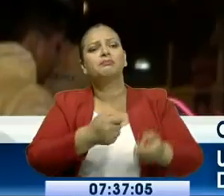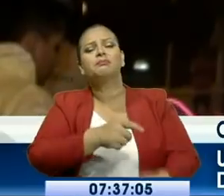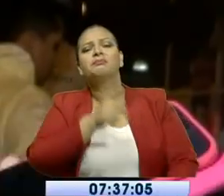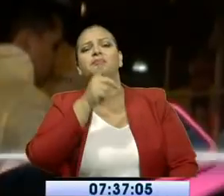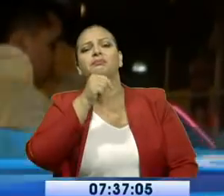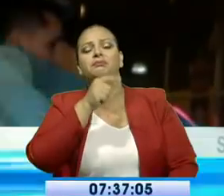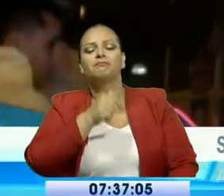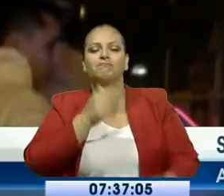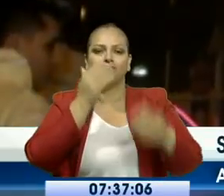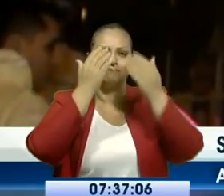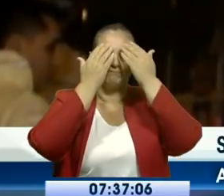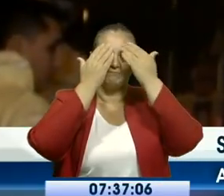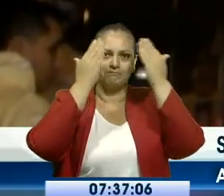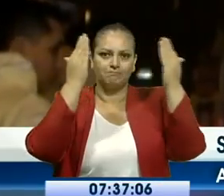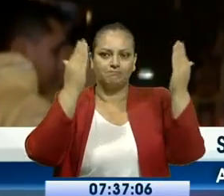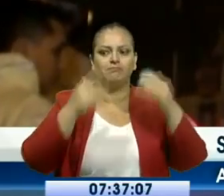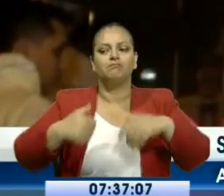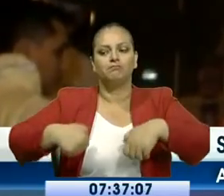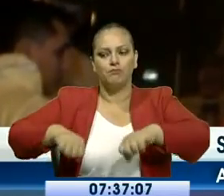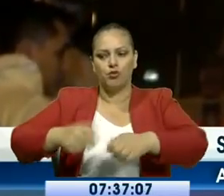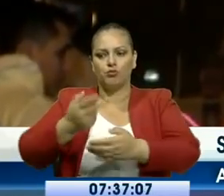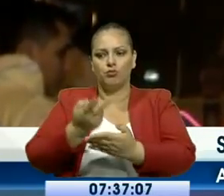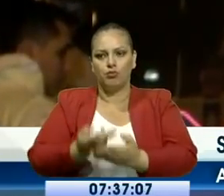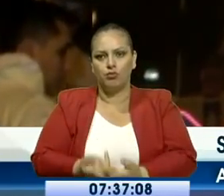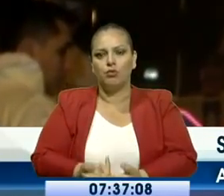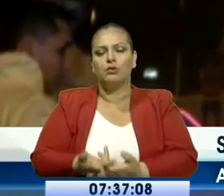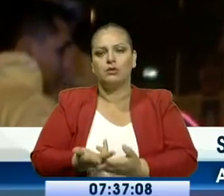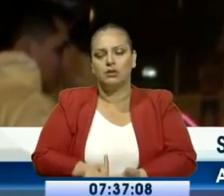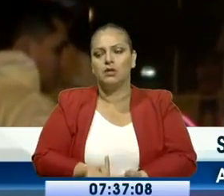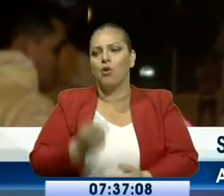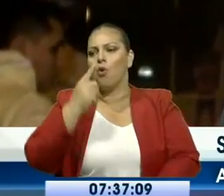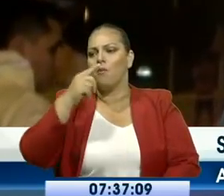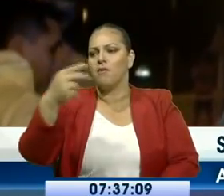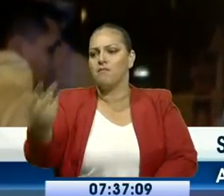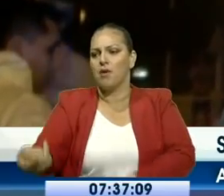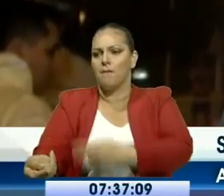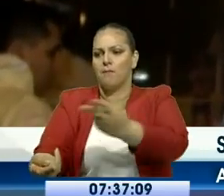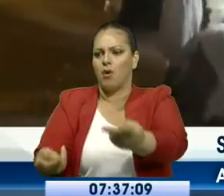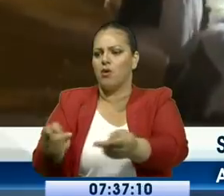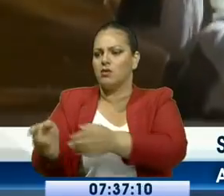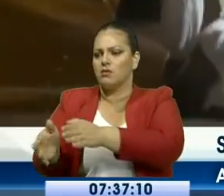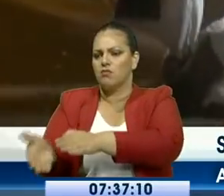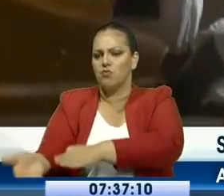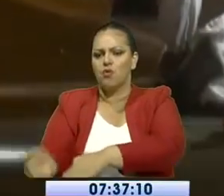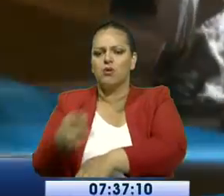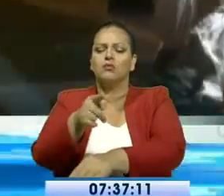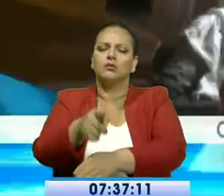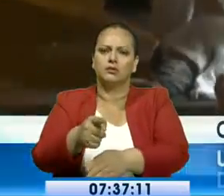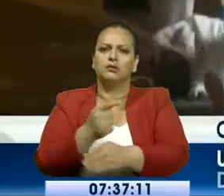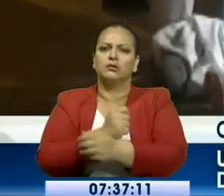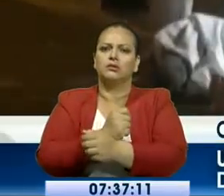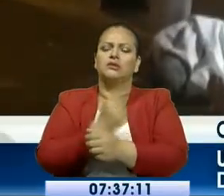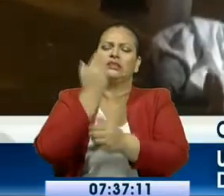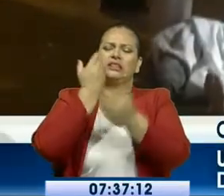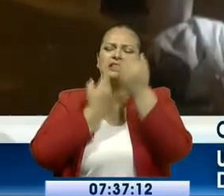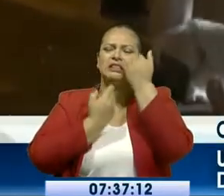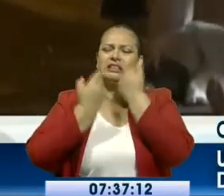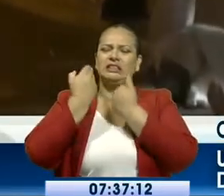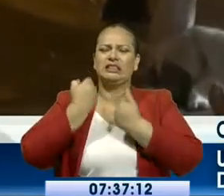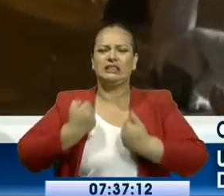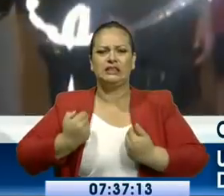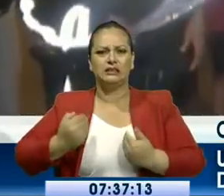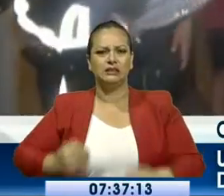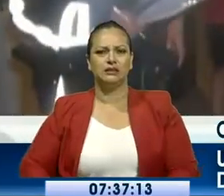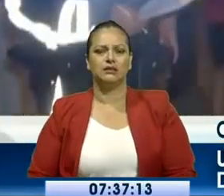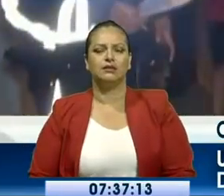no hay el otro vehículo y tampoco hay testigos que nos ayuden para seguir con la investigación. Tras este accidente, los moradores del sector esperan